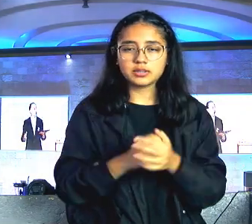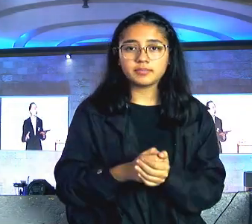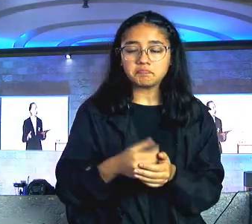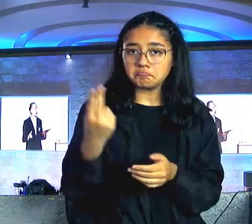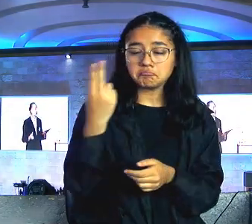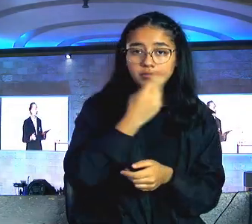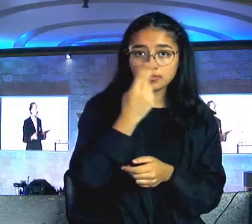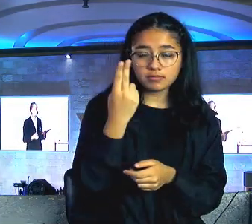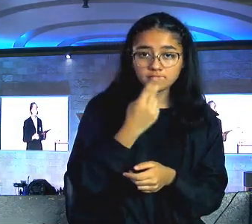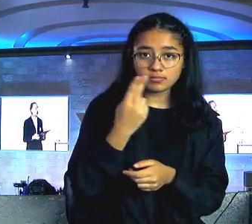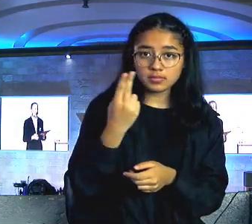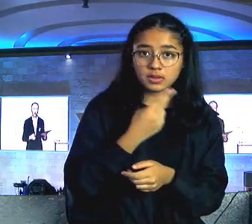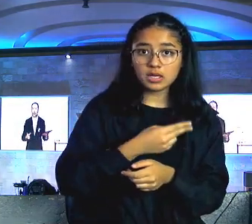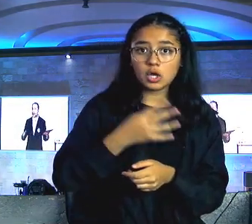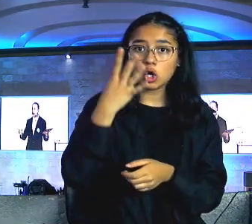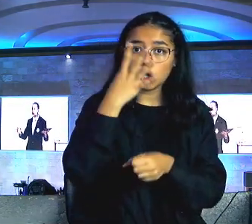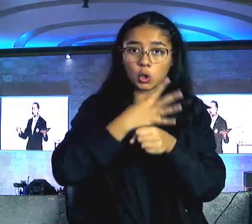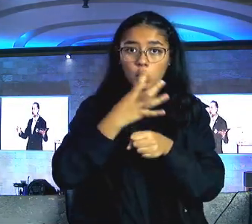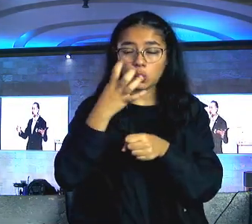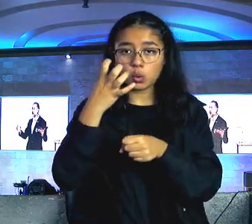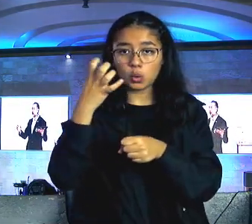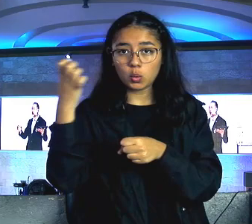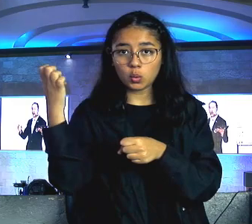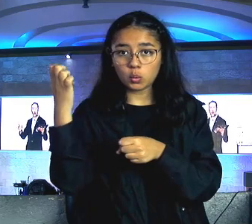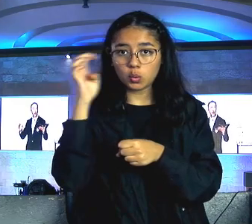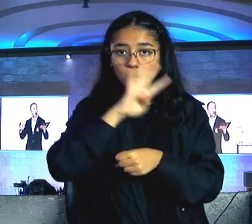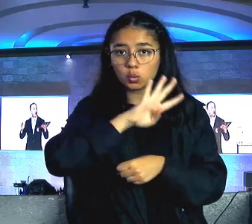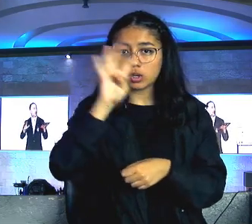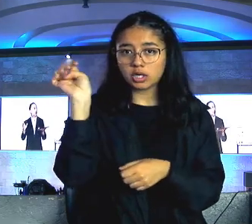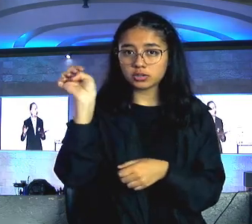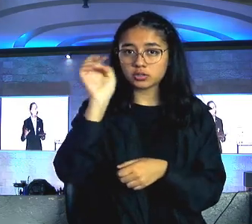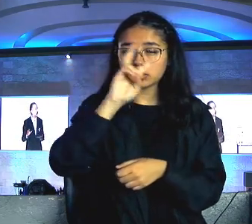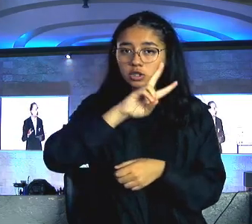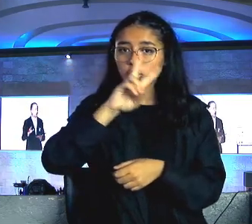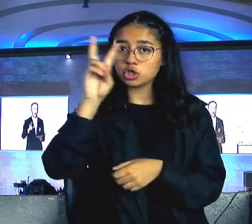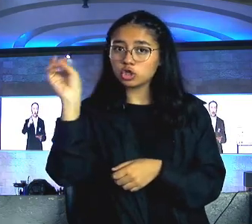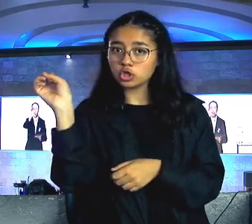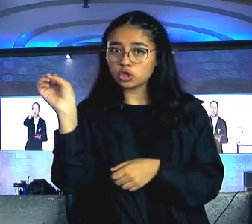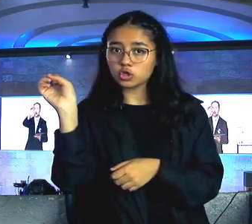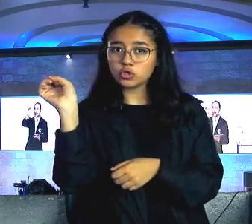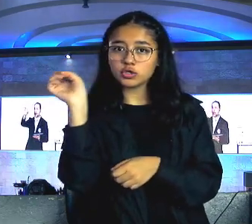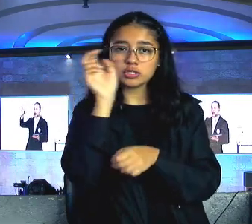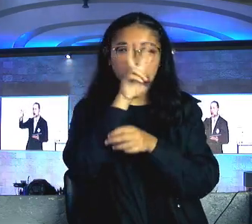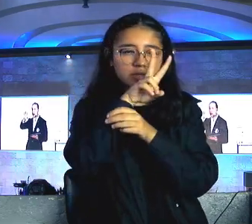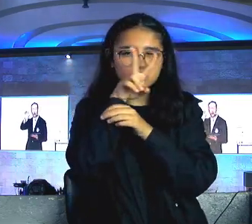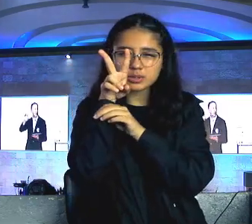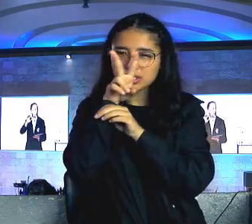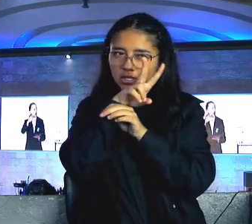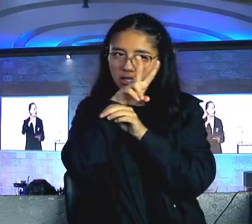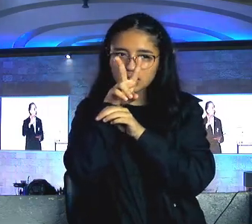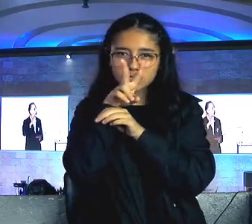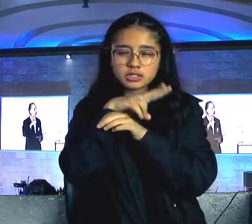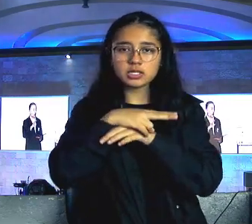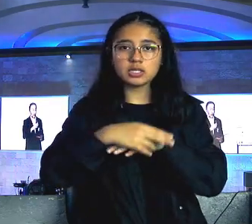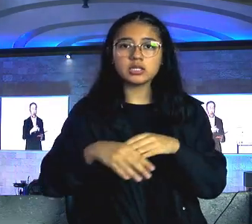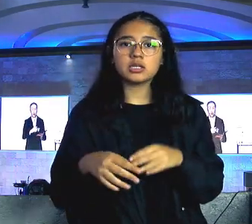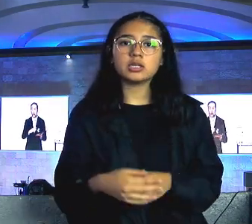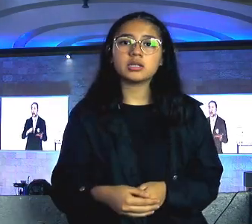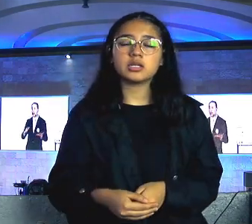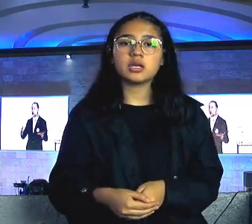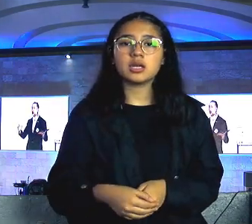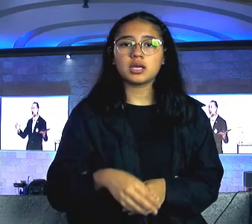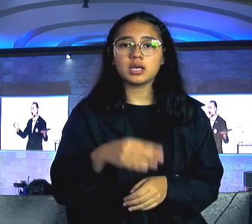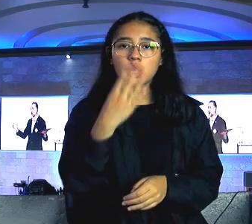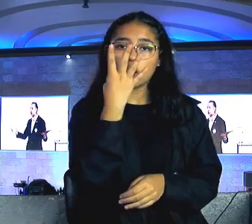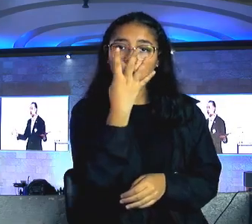menos 400 o 200 monitores y tienes de a 4 imágenes por monitor para poder ver